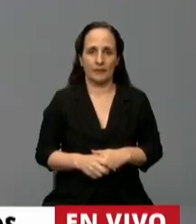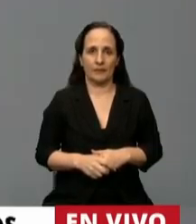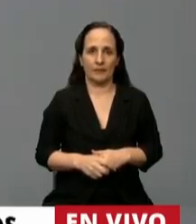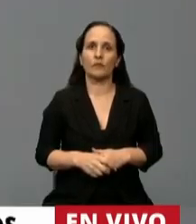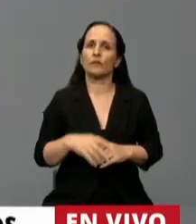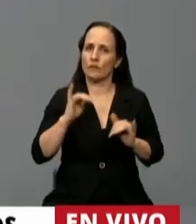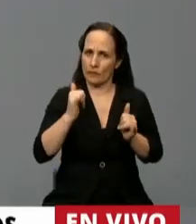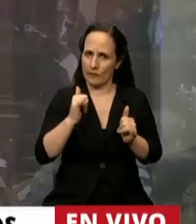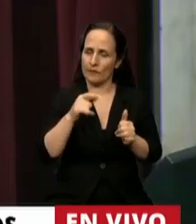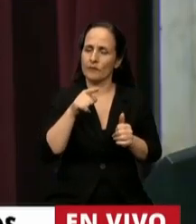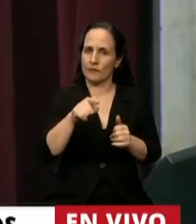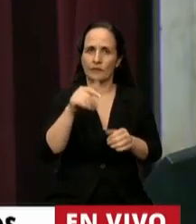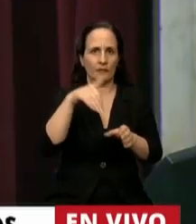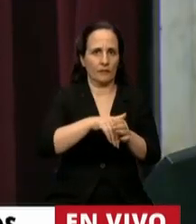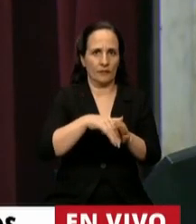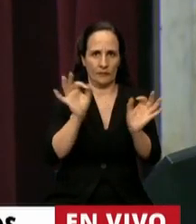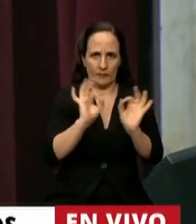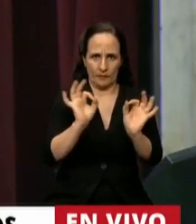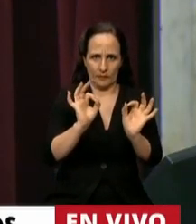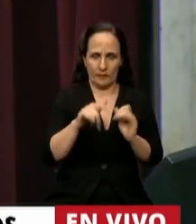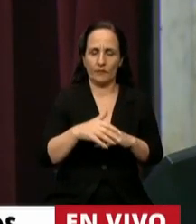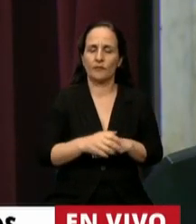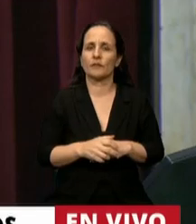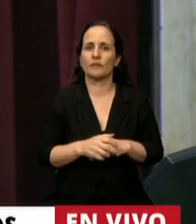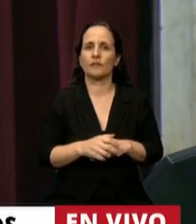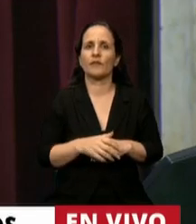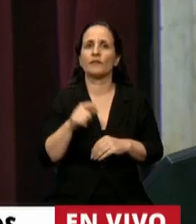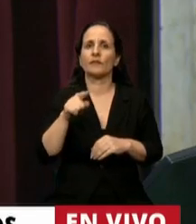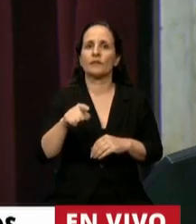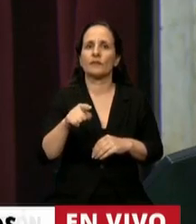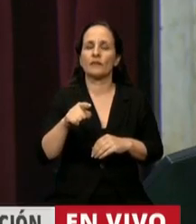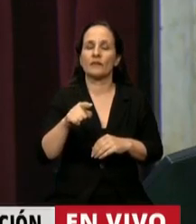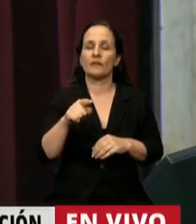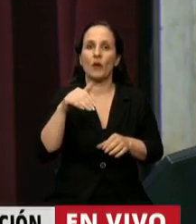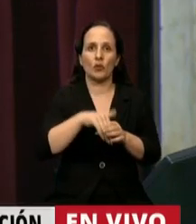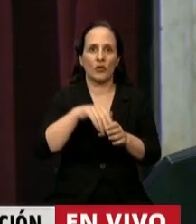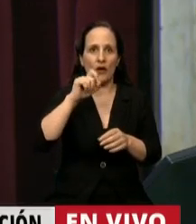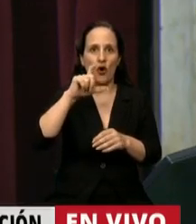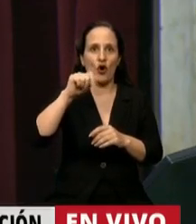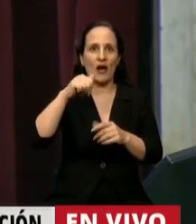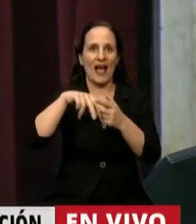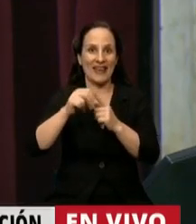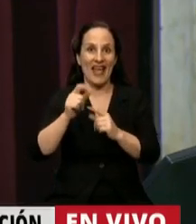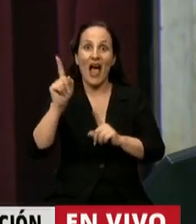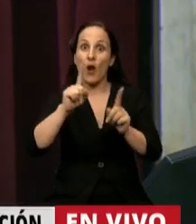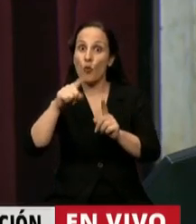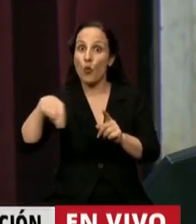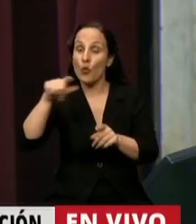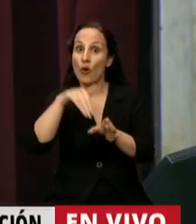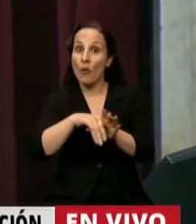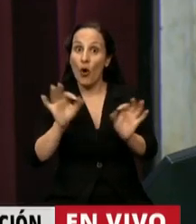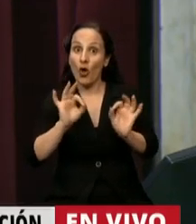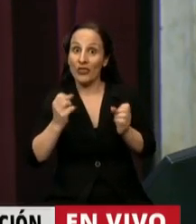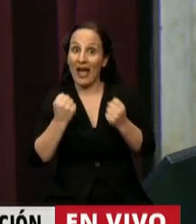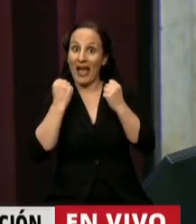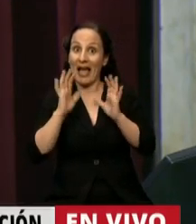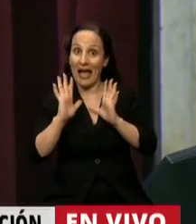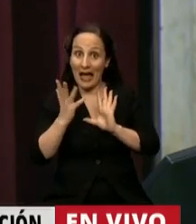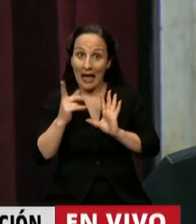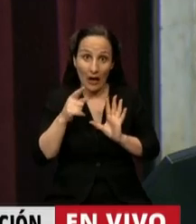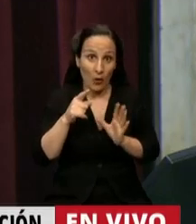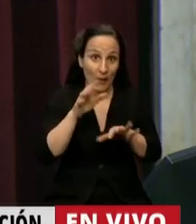Se dejará constancia de la abstención de la diputada Ocaña. ¿Algún diputado más que se vaya a abstener en el artículo 8 para